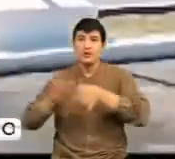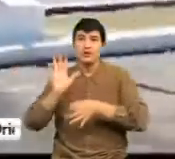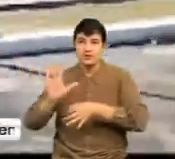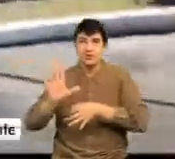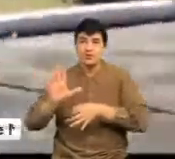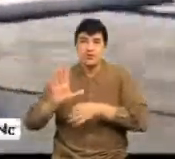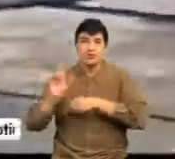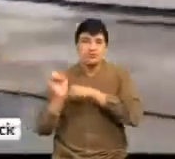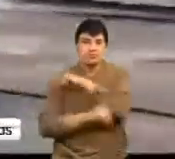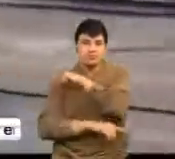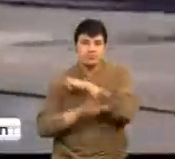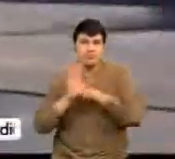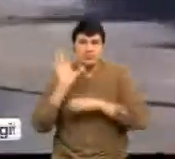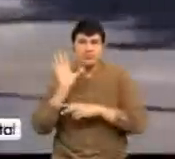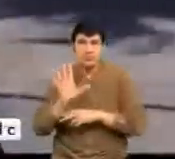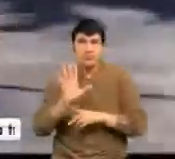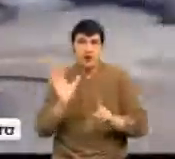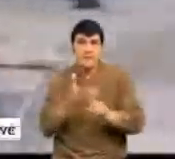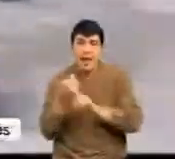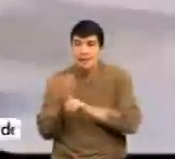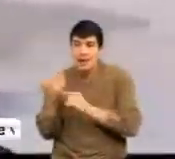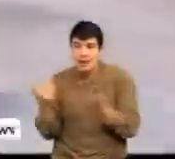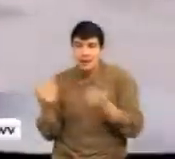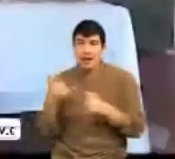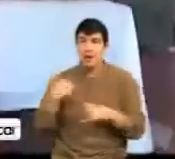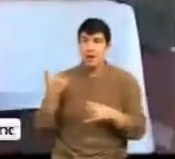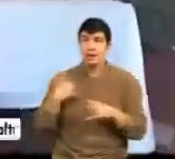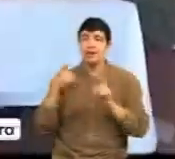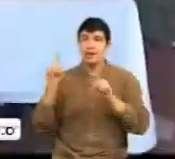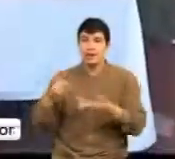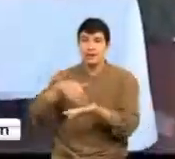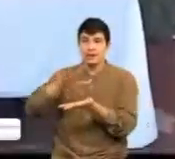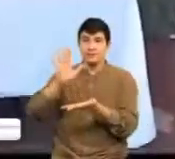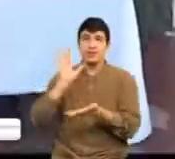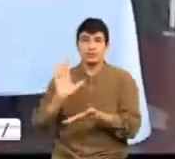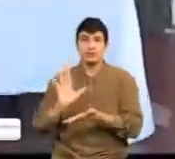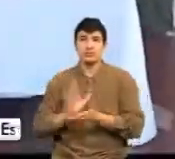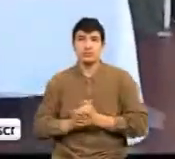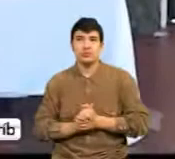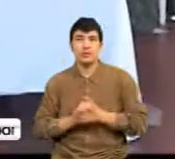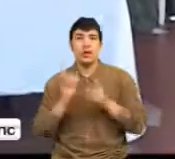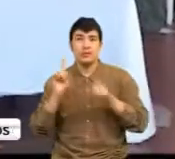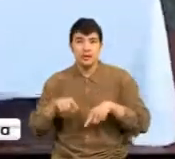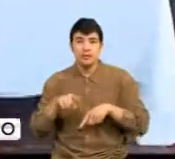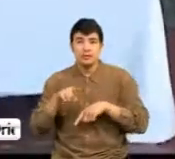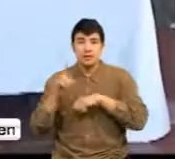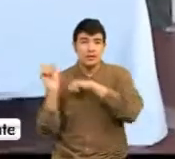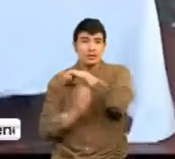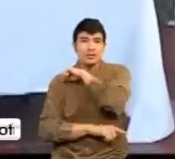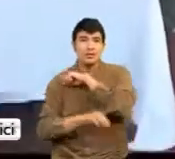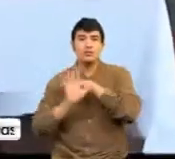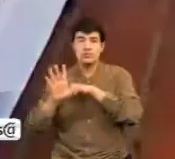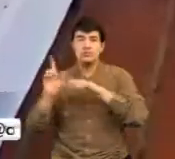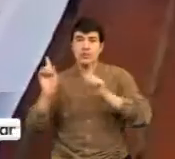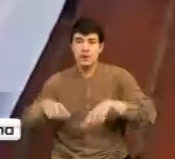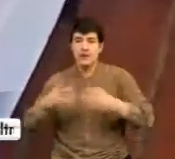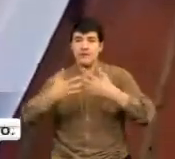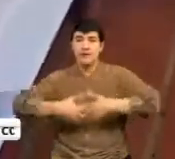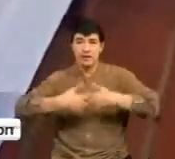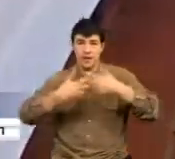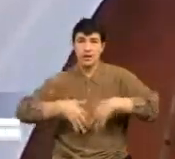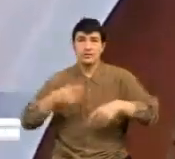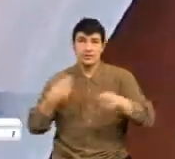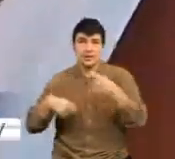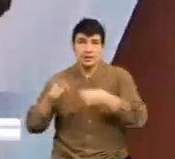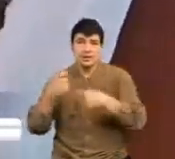rebelión, reclutamiento de menores y desplazamiento forzado. Asimismo, deberá responder ante la justicia por los delitos de fabricación, tráfico y porte de